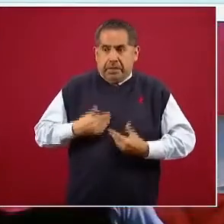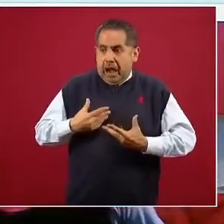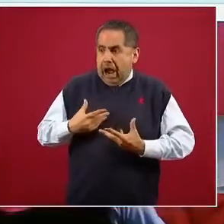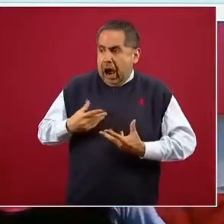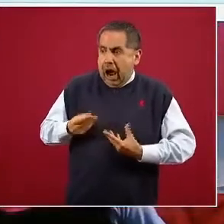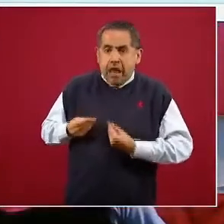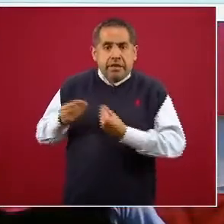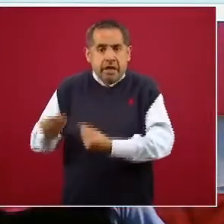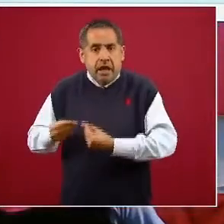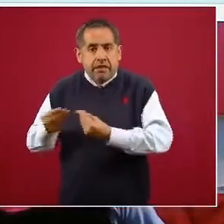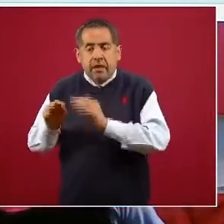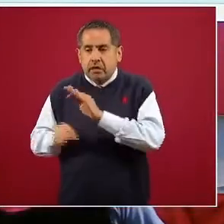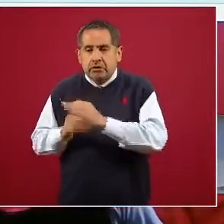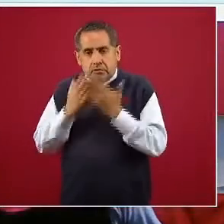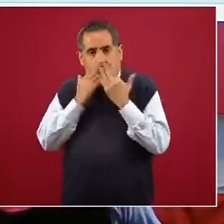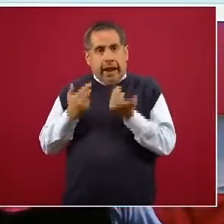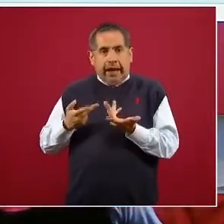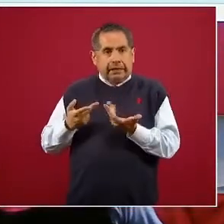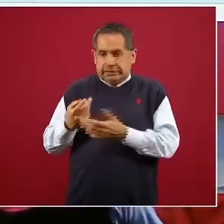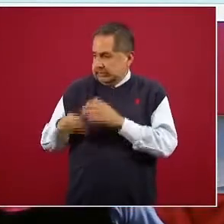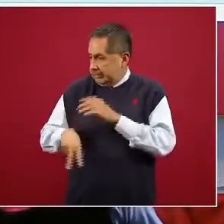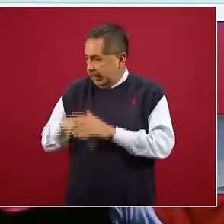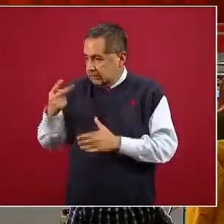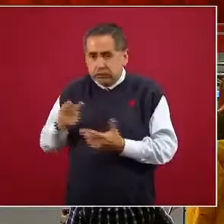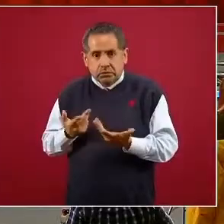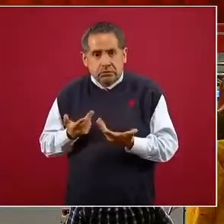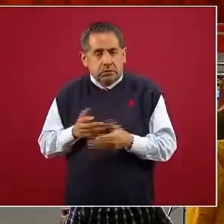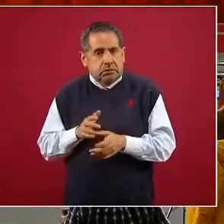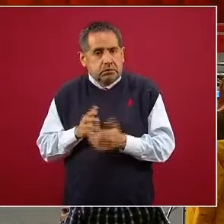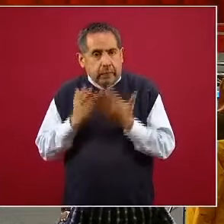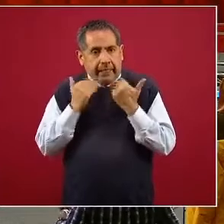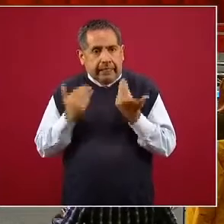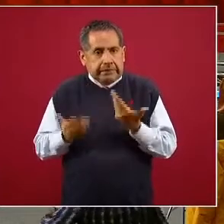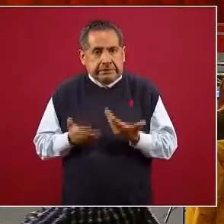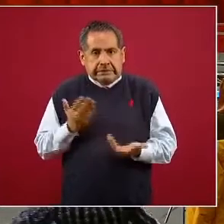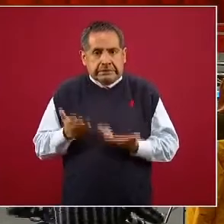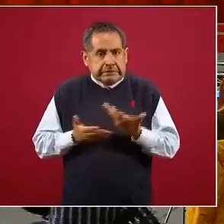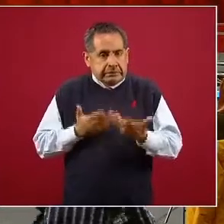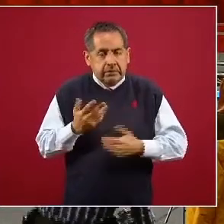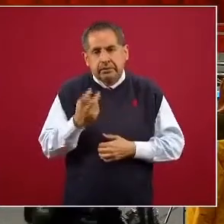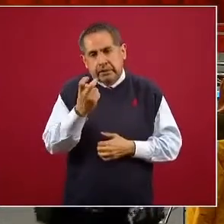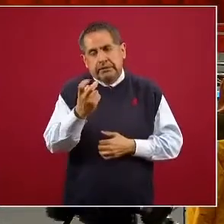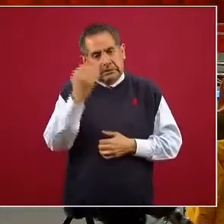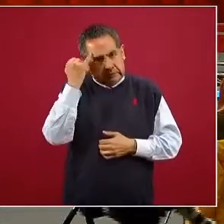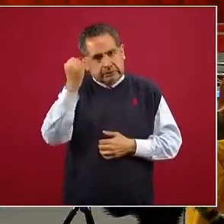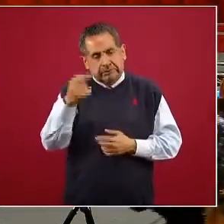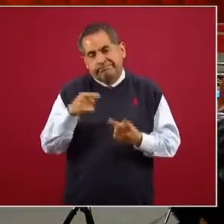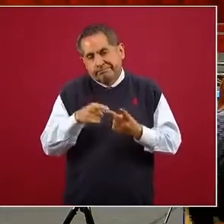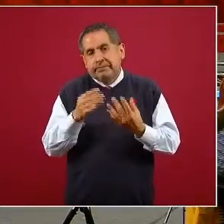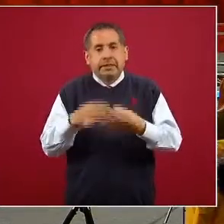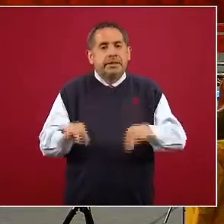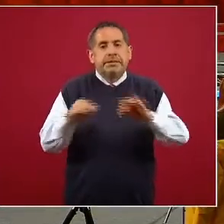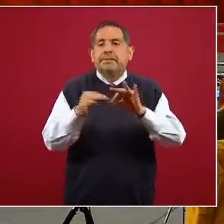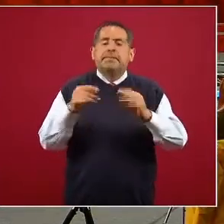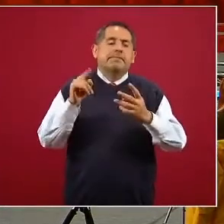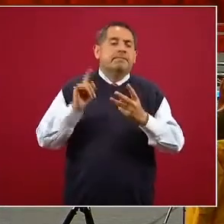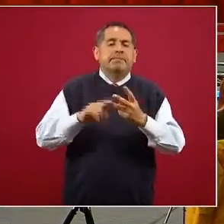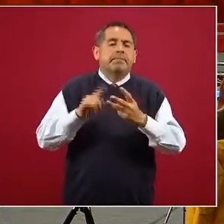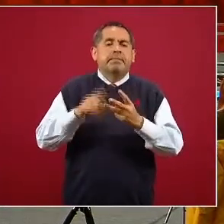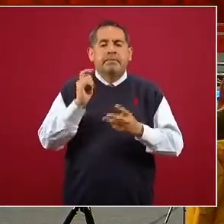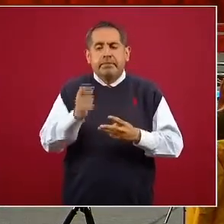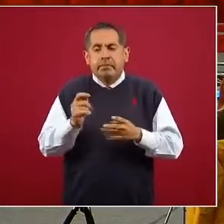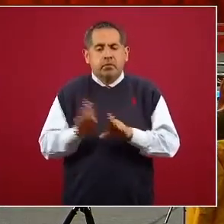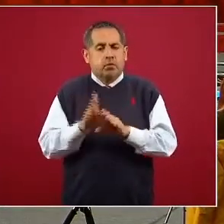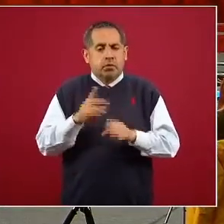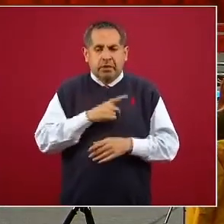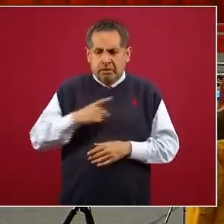de los pacientes que así lo requieran. Tomando estos 2 puntos, también es importante